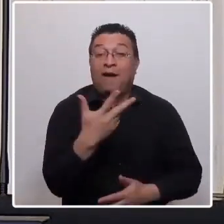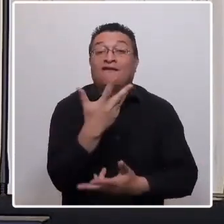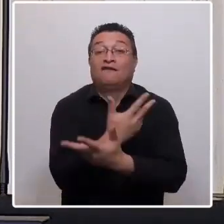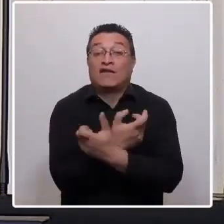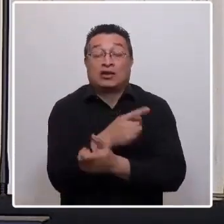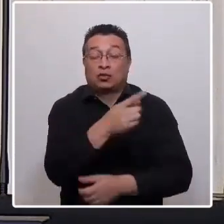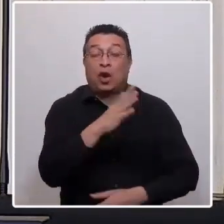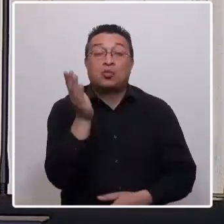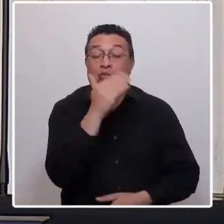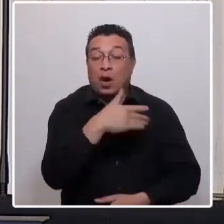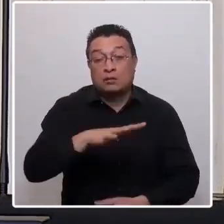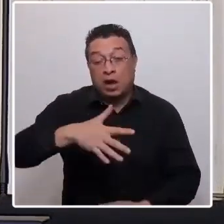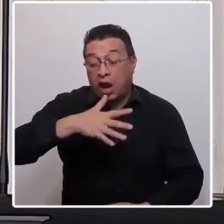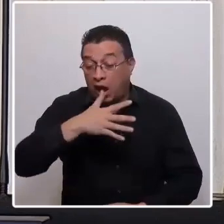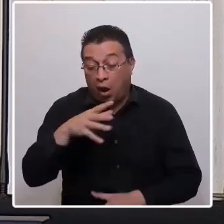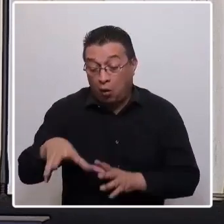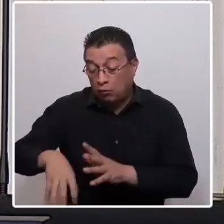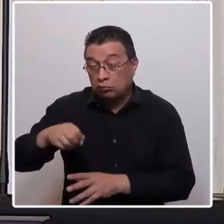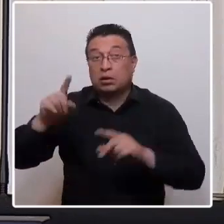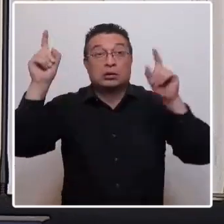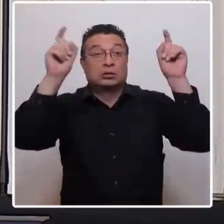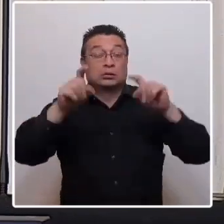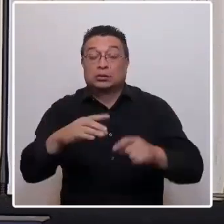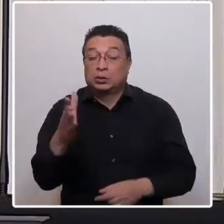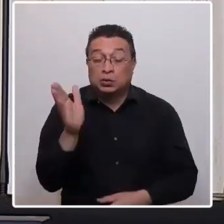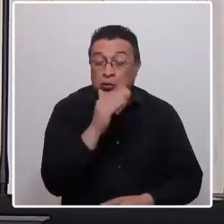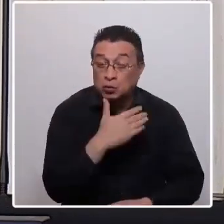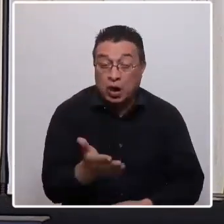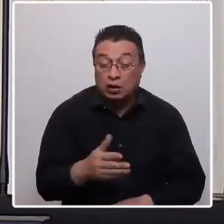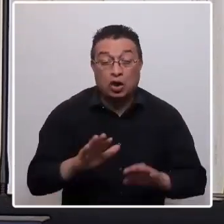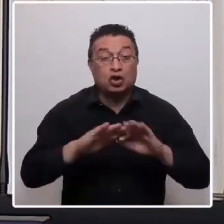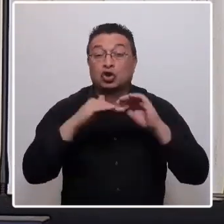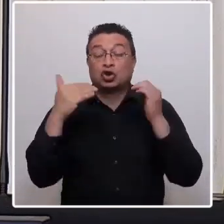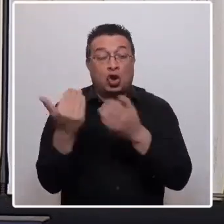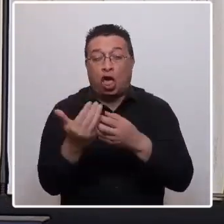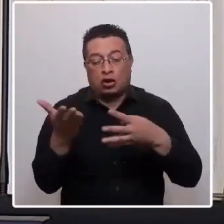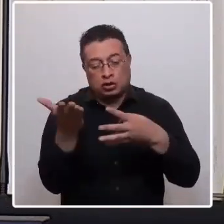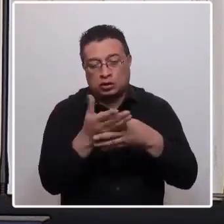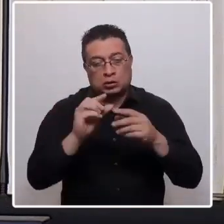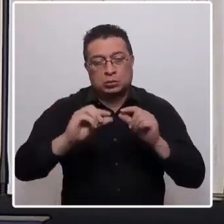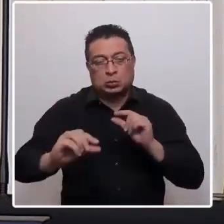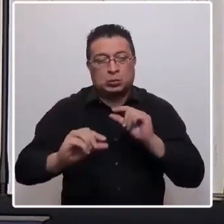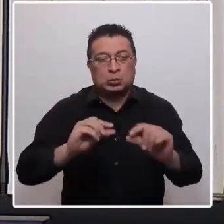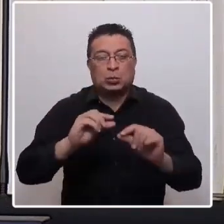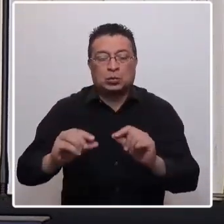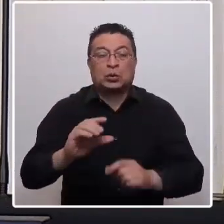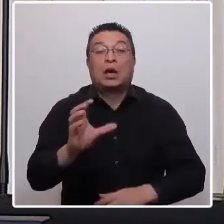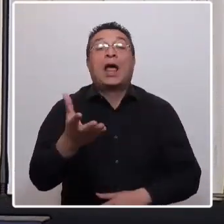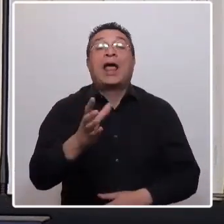tienen agua potable ni energía eléctrica, todo es racionado, porque el